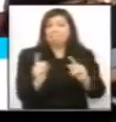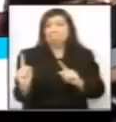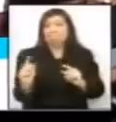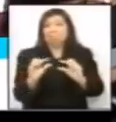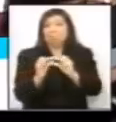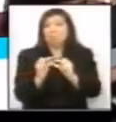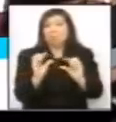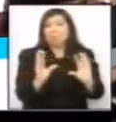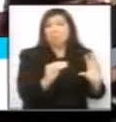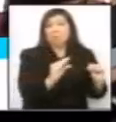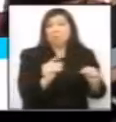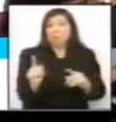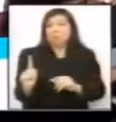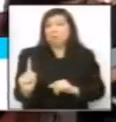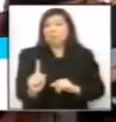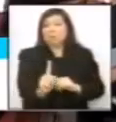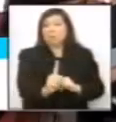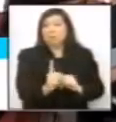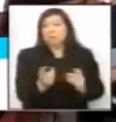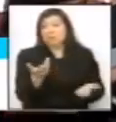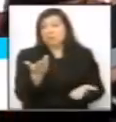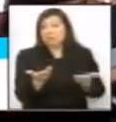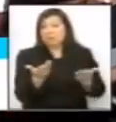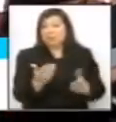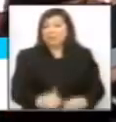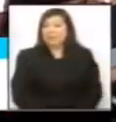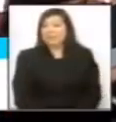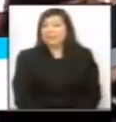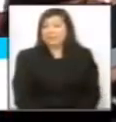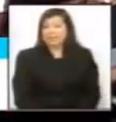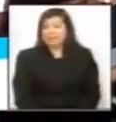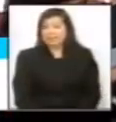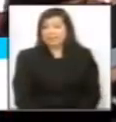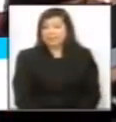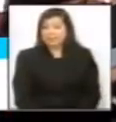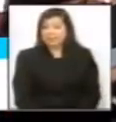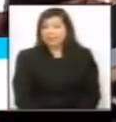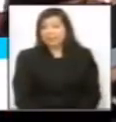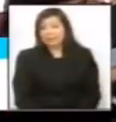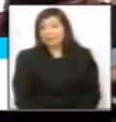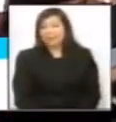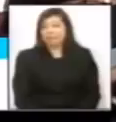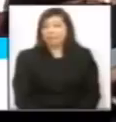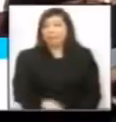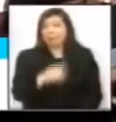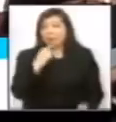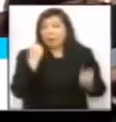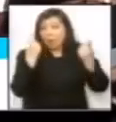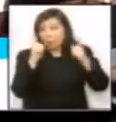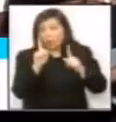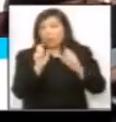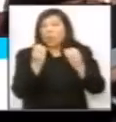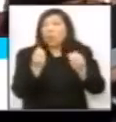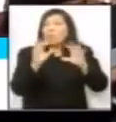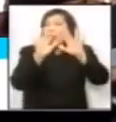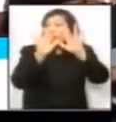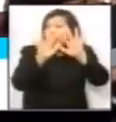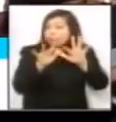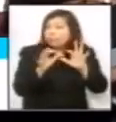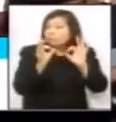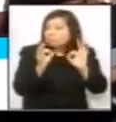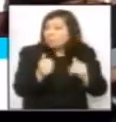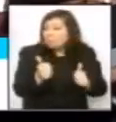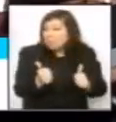donde el fonda, ¿y me has escuchado? No, no he visto porque estaba chupando. Ah, cierto. Yo le he dicho, es una vergüenza. Me estaba contento,